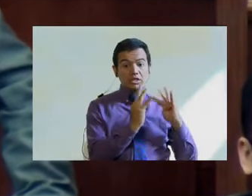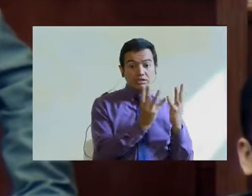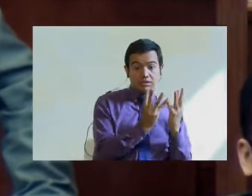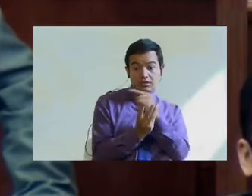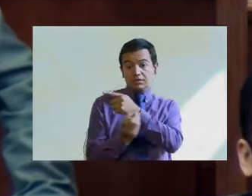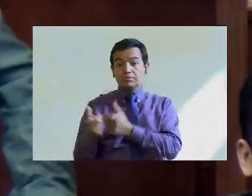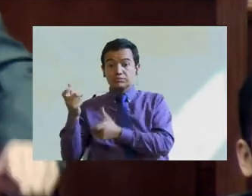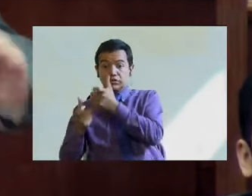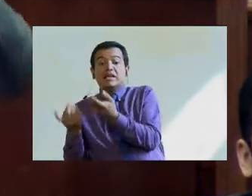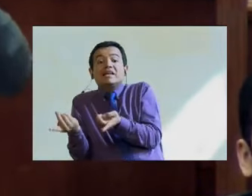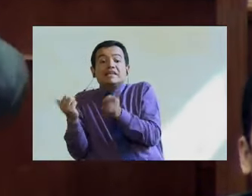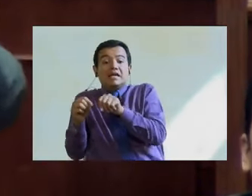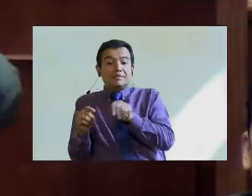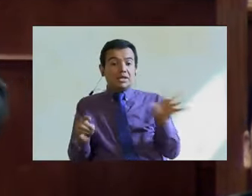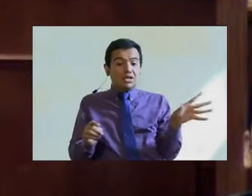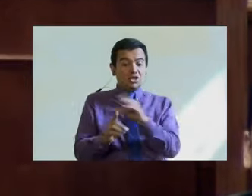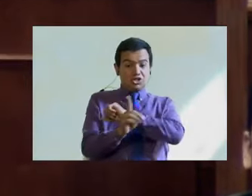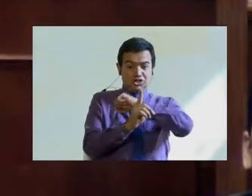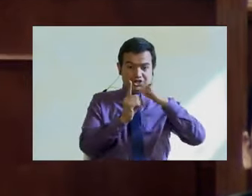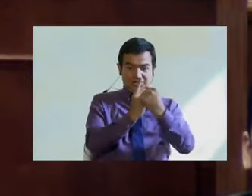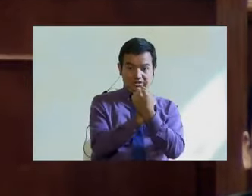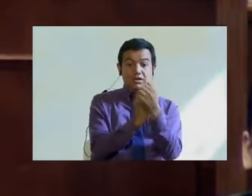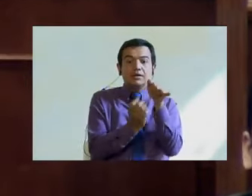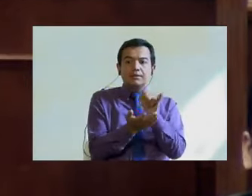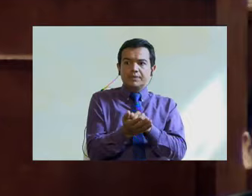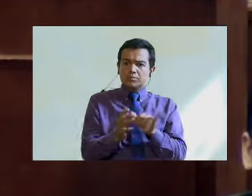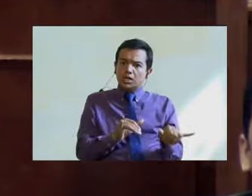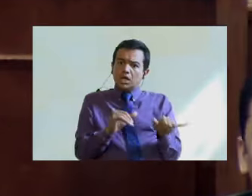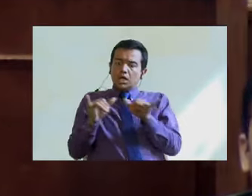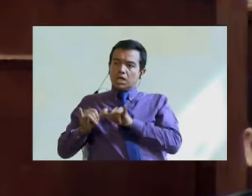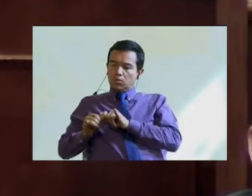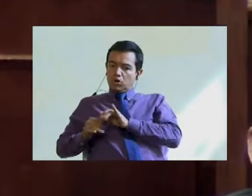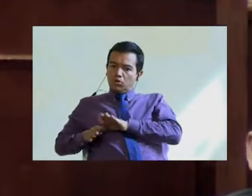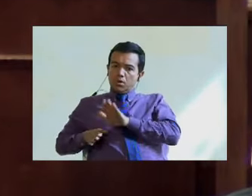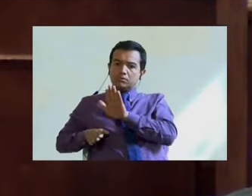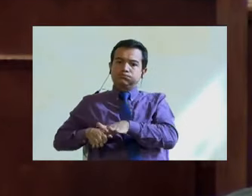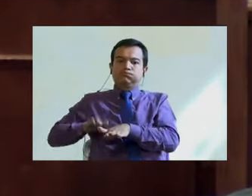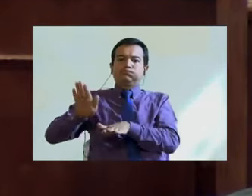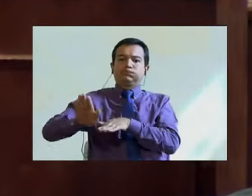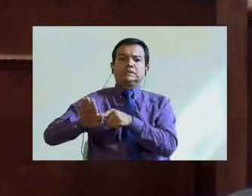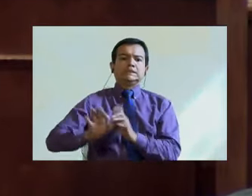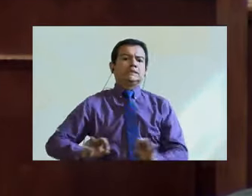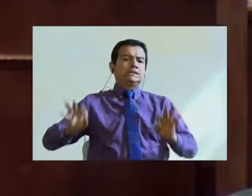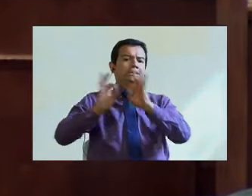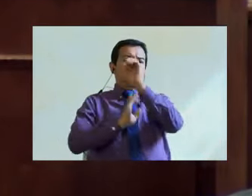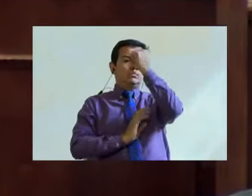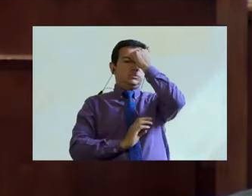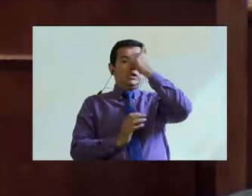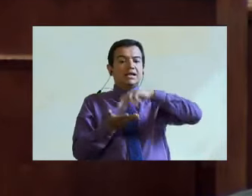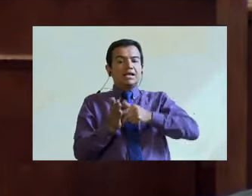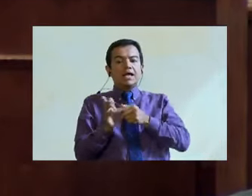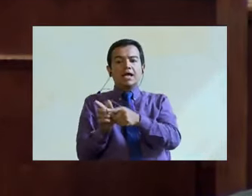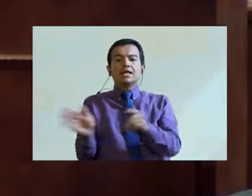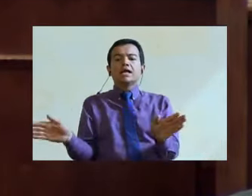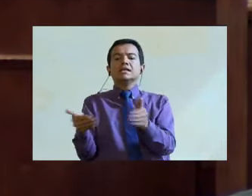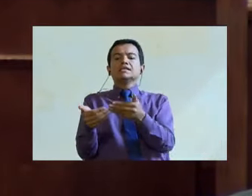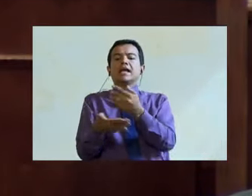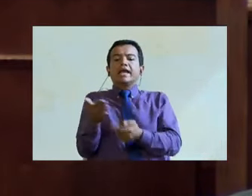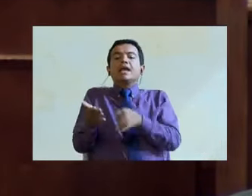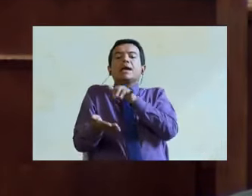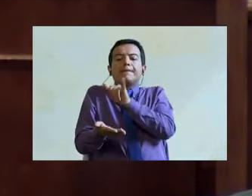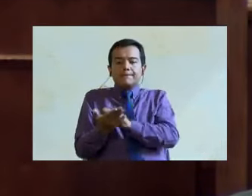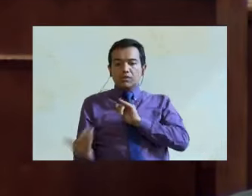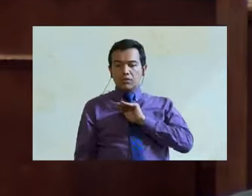sociedad colombiana es un paso definitivo y este día yo creo que marca el cerramiento de la